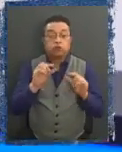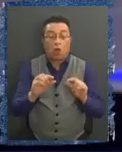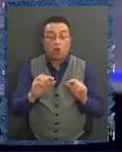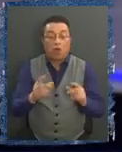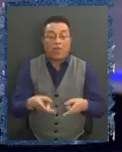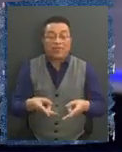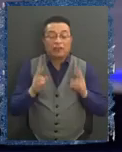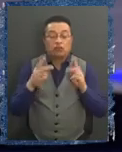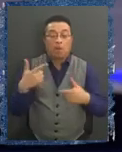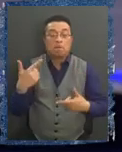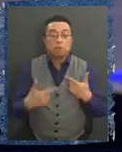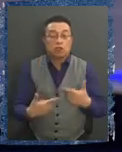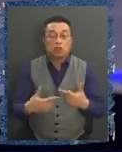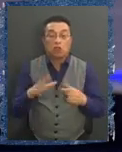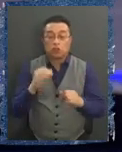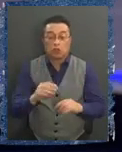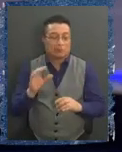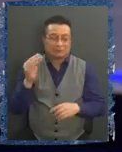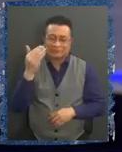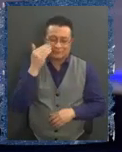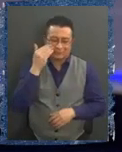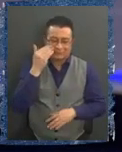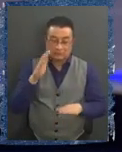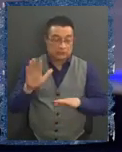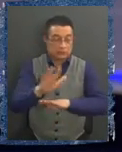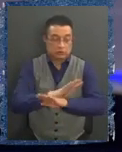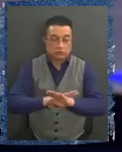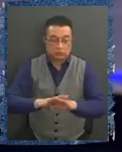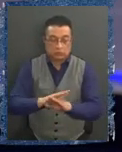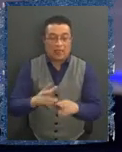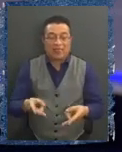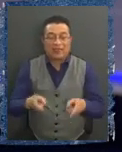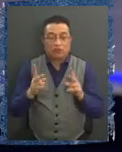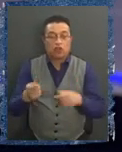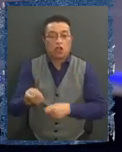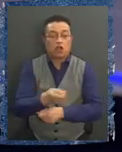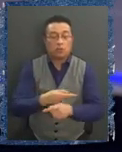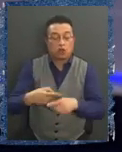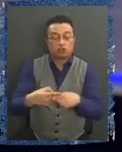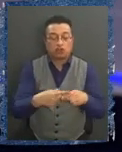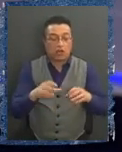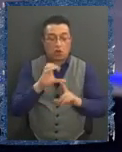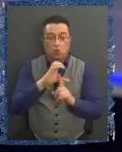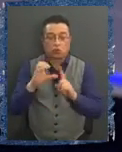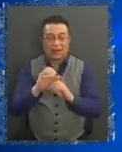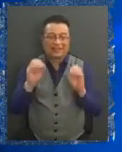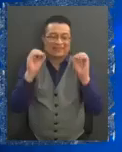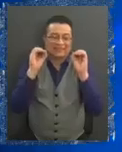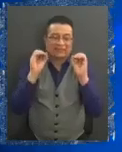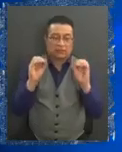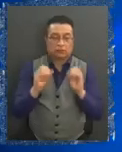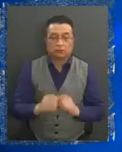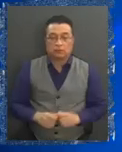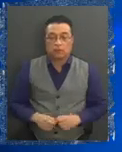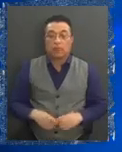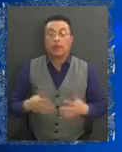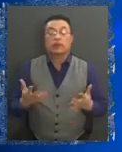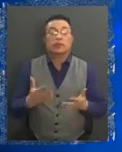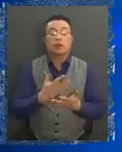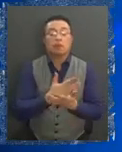políticos y una nula protección o aseguramiento de derechos económicos, sociales y culturales. Bueno, lo que sucede es